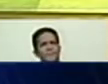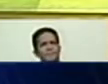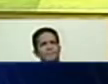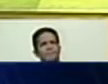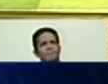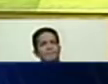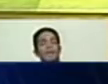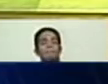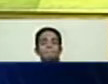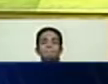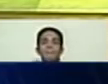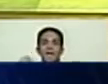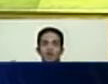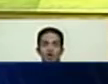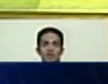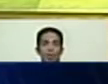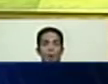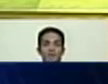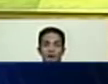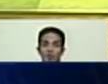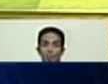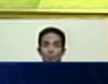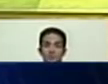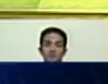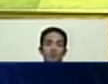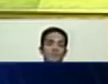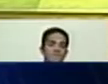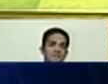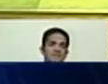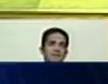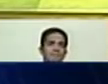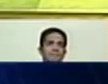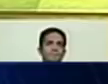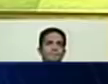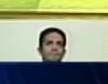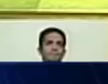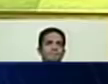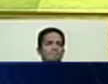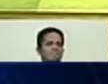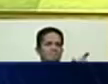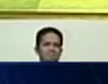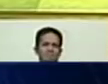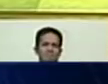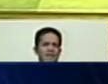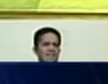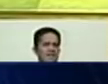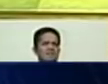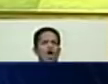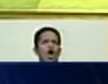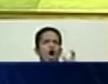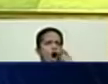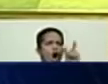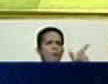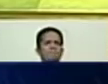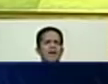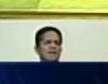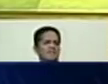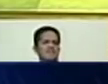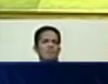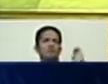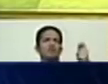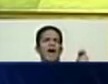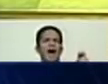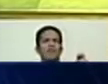prensa estadounidense cataloga, por ejemplo, dicen que este señor diputado que se autoproclamó, como no tiene